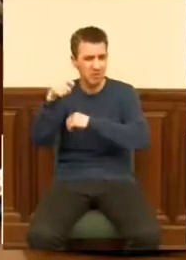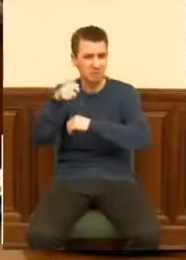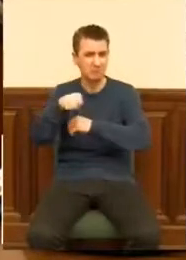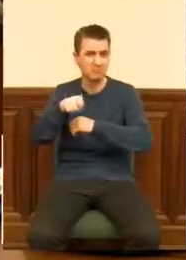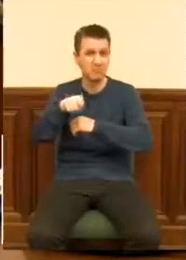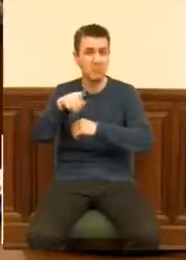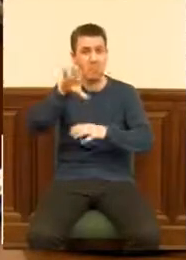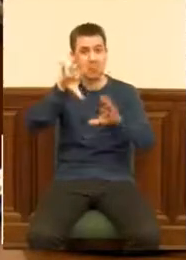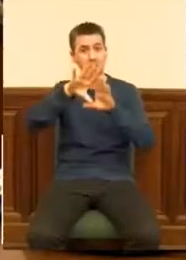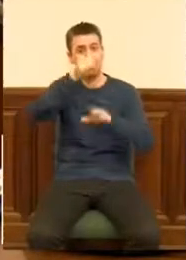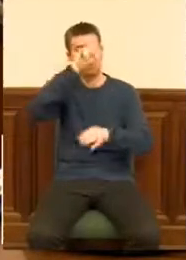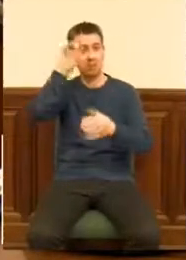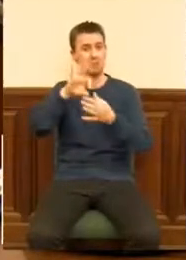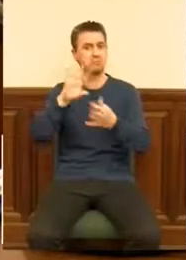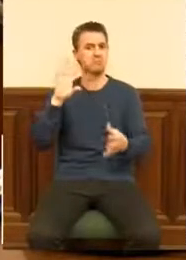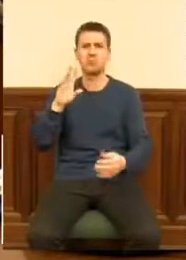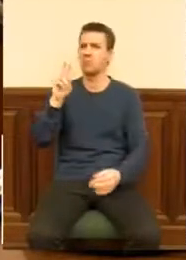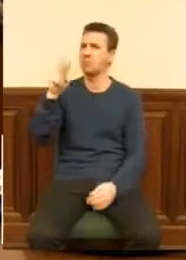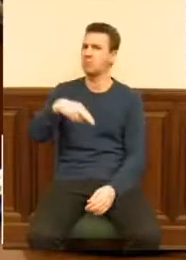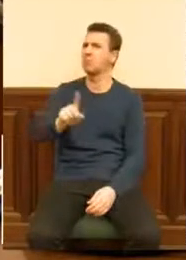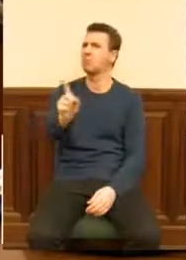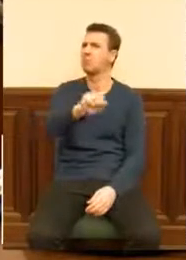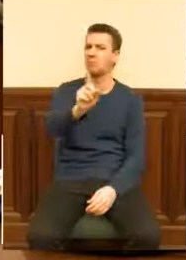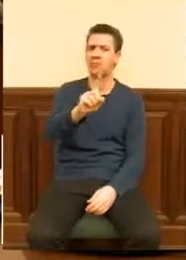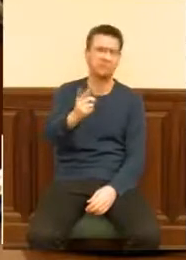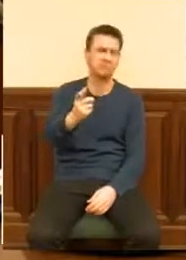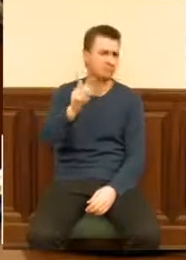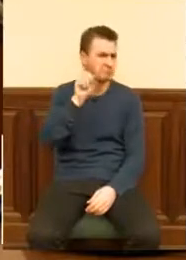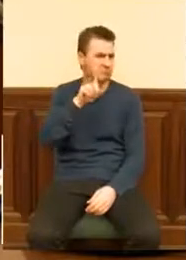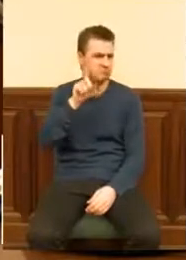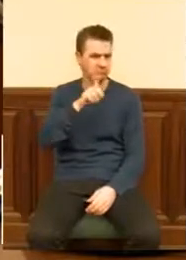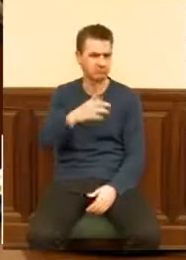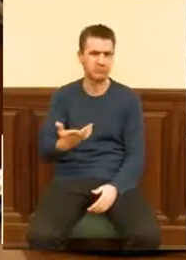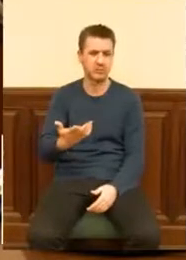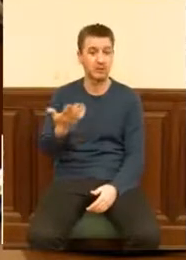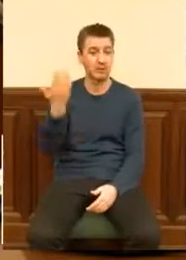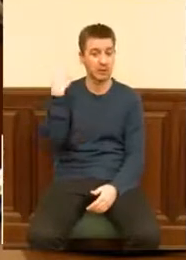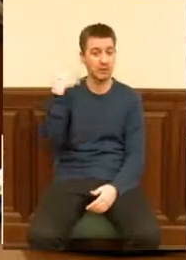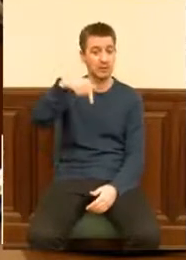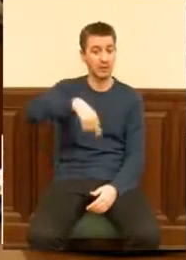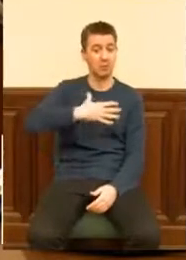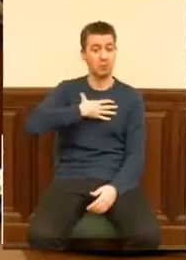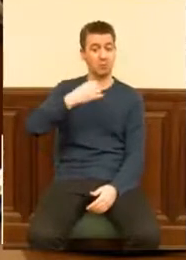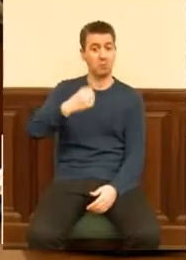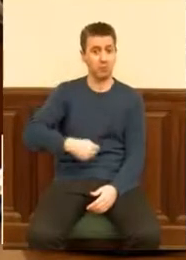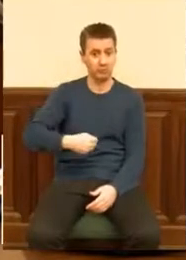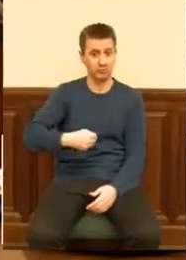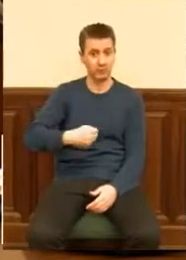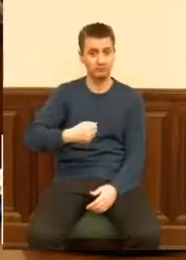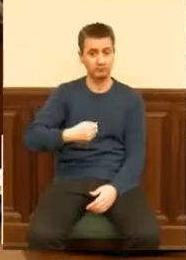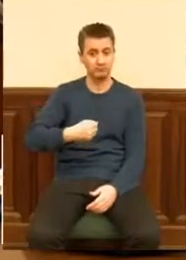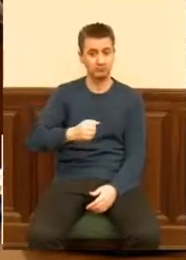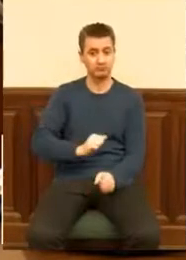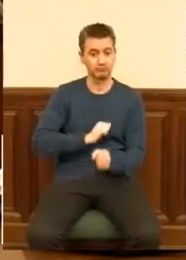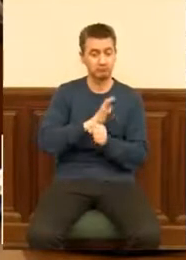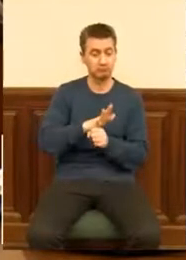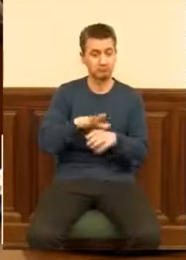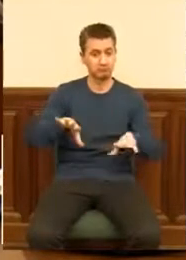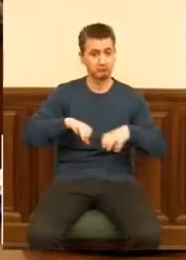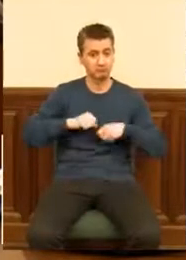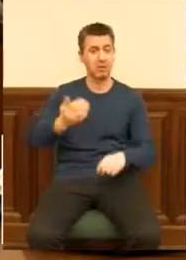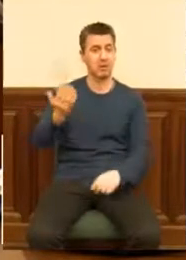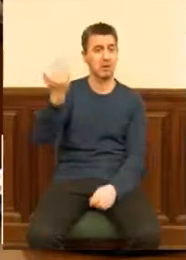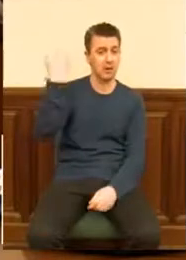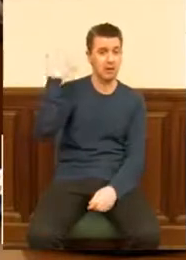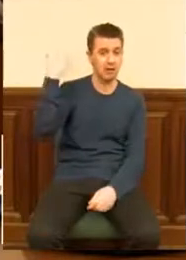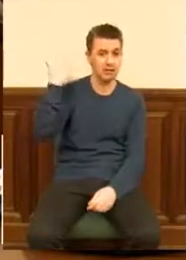Madrid. Y además no necesita irse muy lejos para tener un ejemplo. Pasó aquí en Móstoles, en el mandato pasado, donde hubo un corte de luz que afectaba